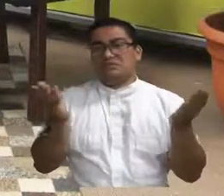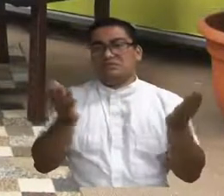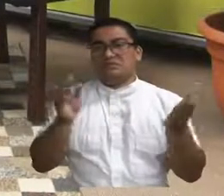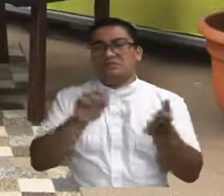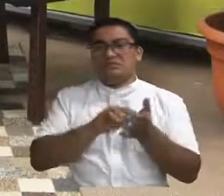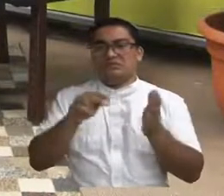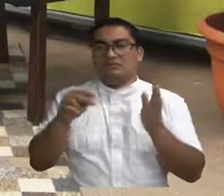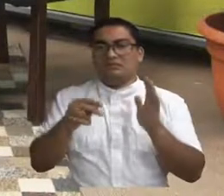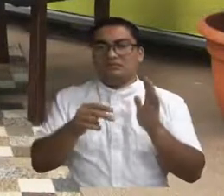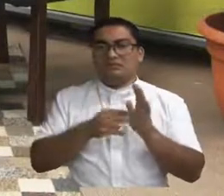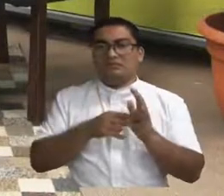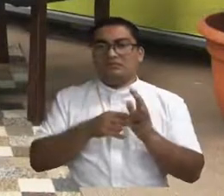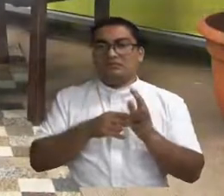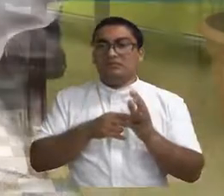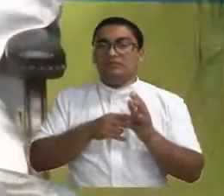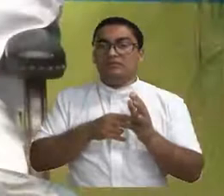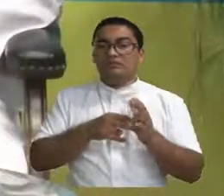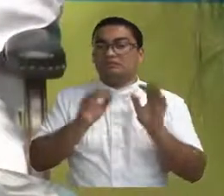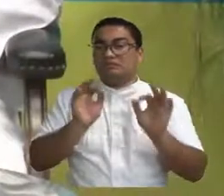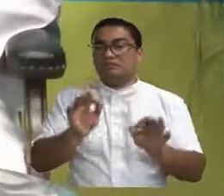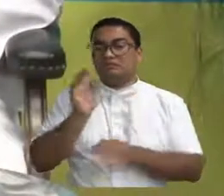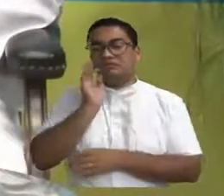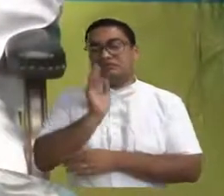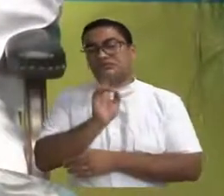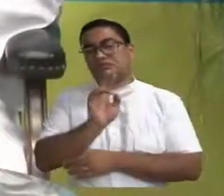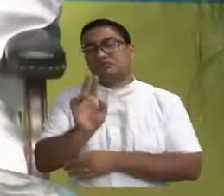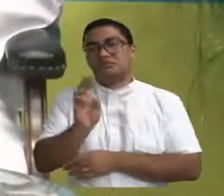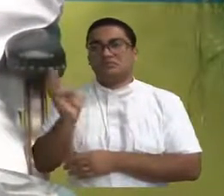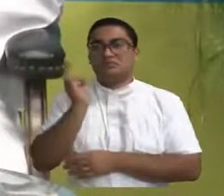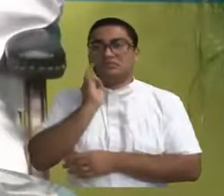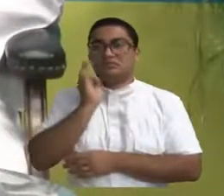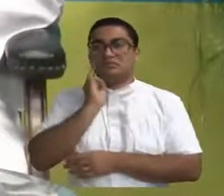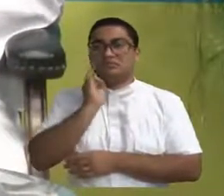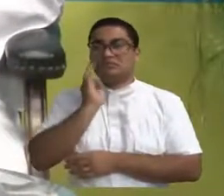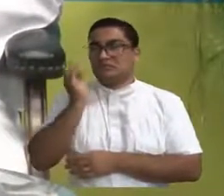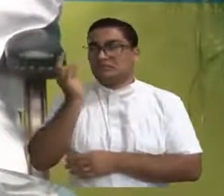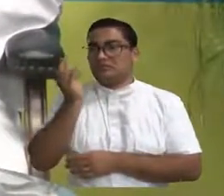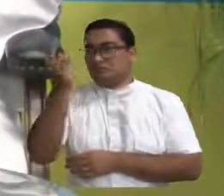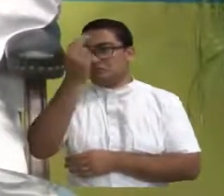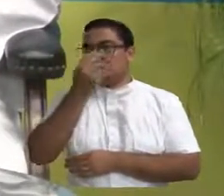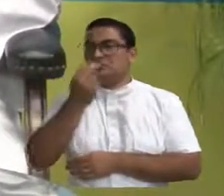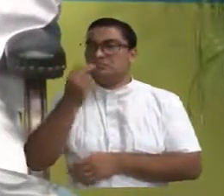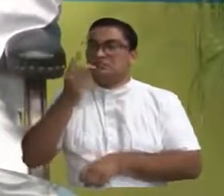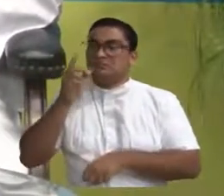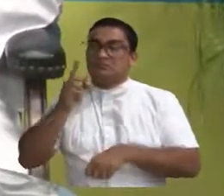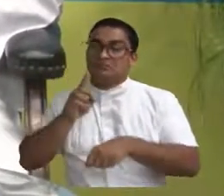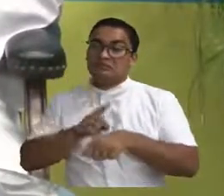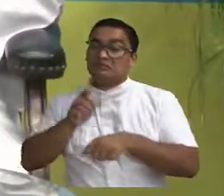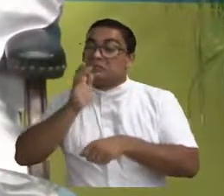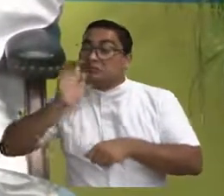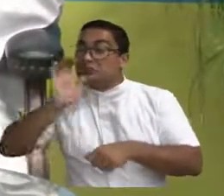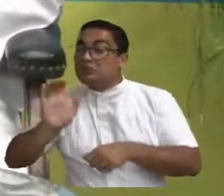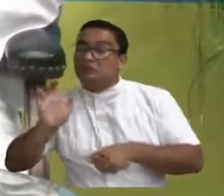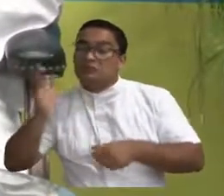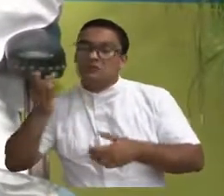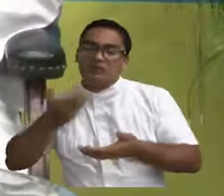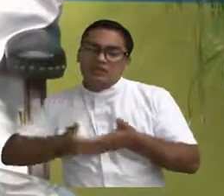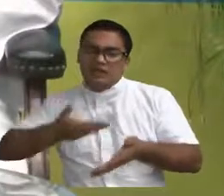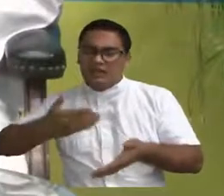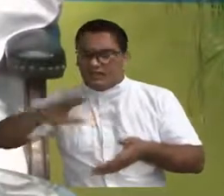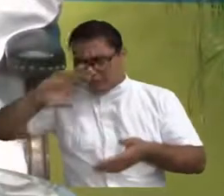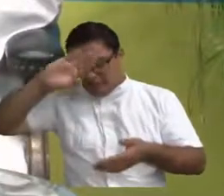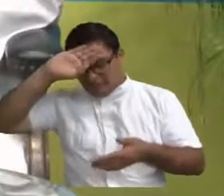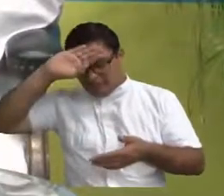etiológico. Como bien vemos, las mamás siempre llegan a la consulta por el malestar general de los niños, por la fiebre,